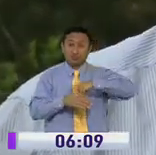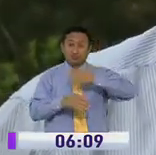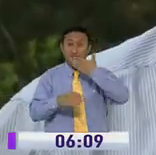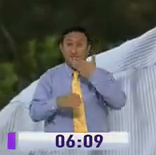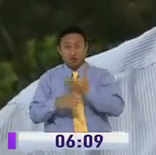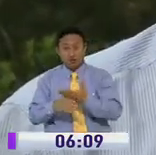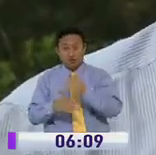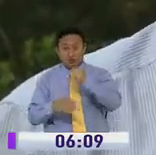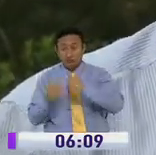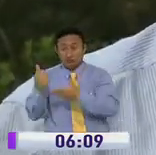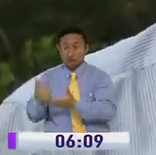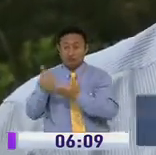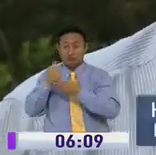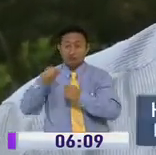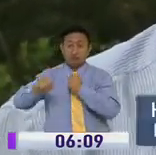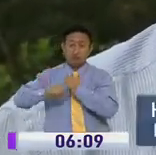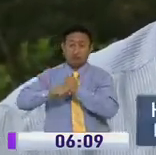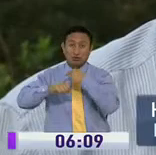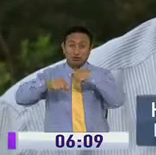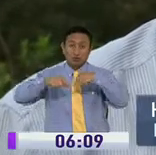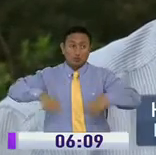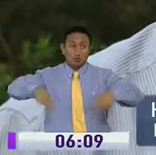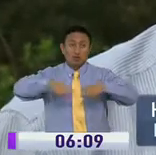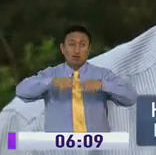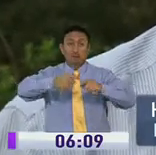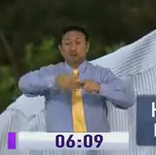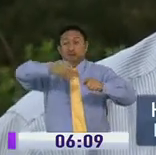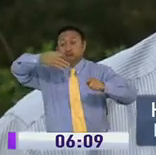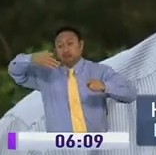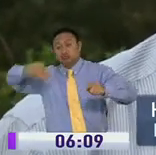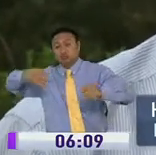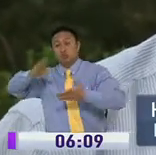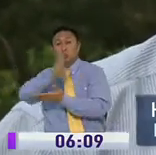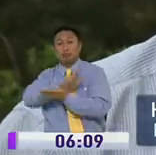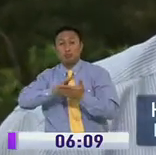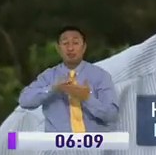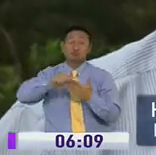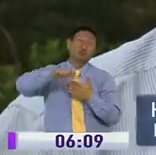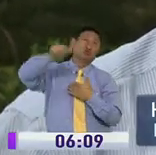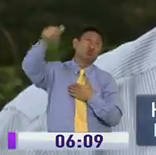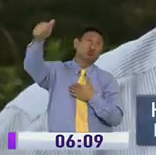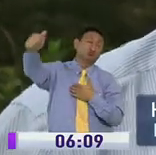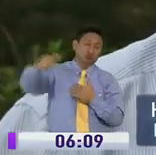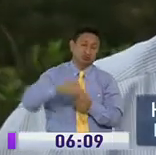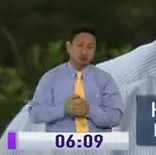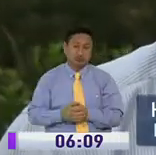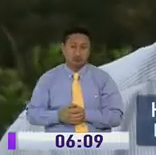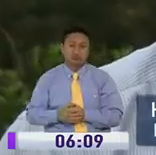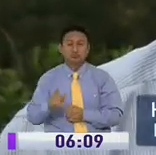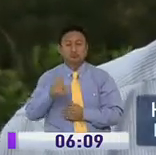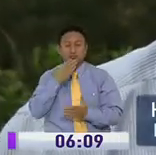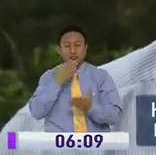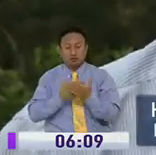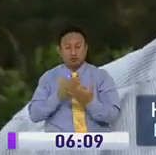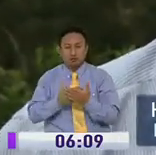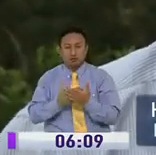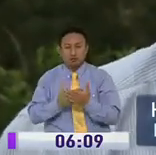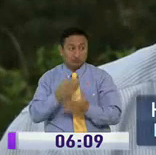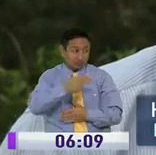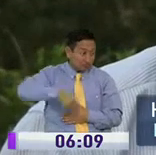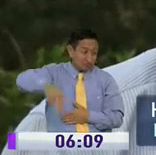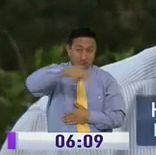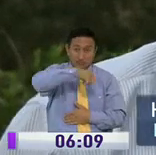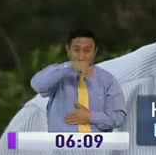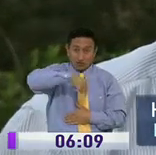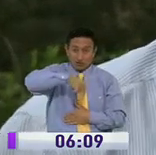habernos apoyado en estas zonas rurales, que somos los barrios más vulnerables, y de verdad muchas gracias a nombre de todos los